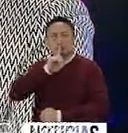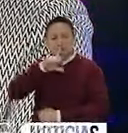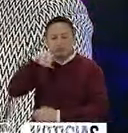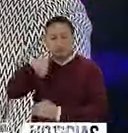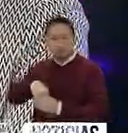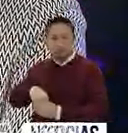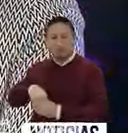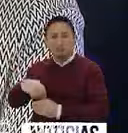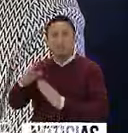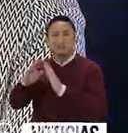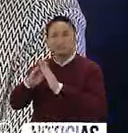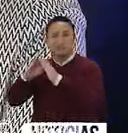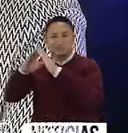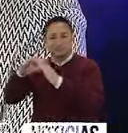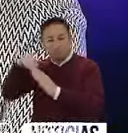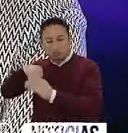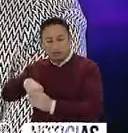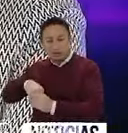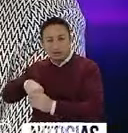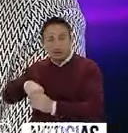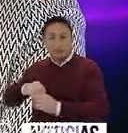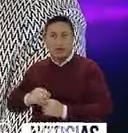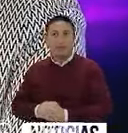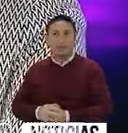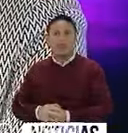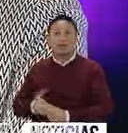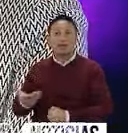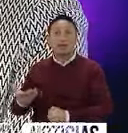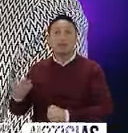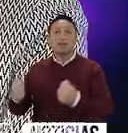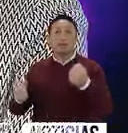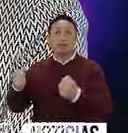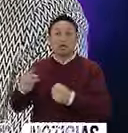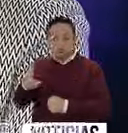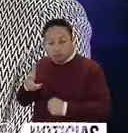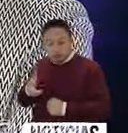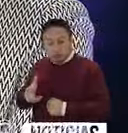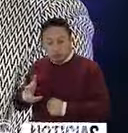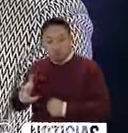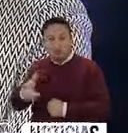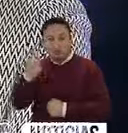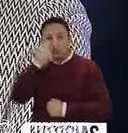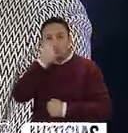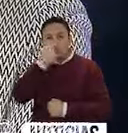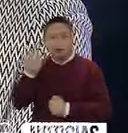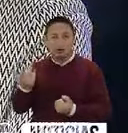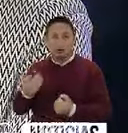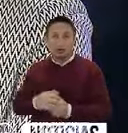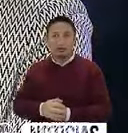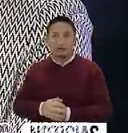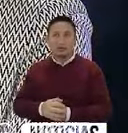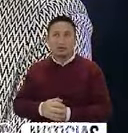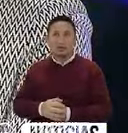una caleta en el interior de un vehículo de alta gama. La droga iba a ser